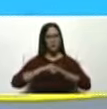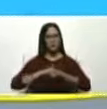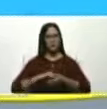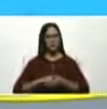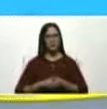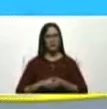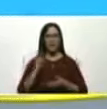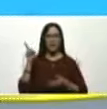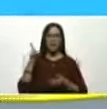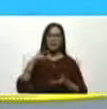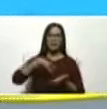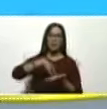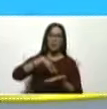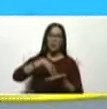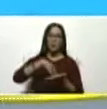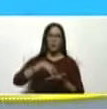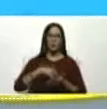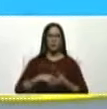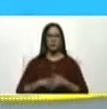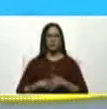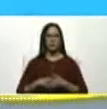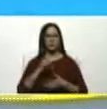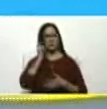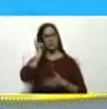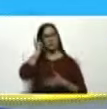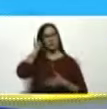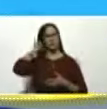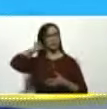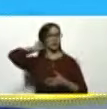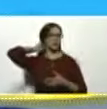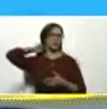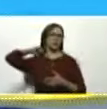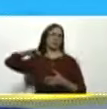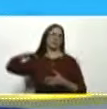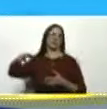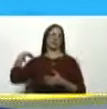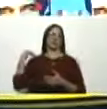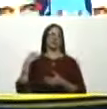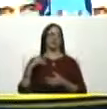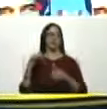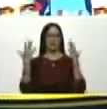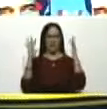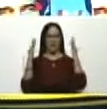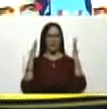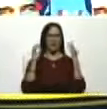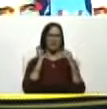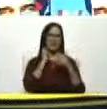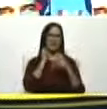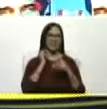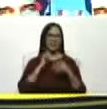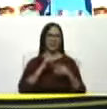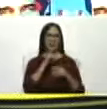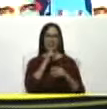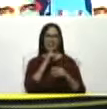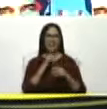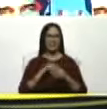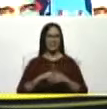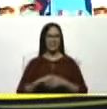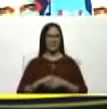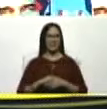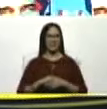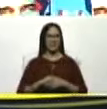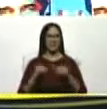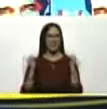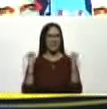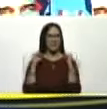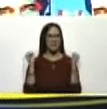allá en Carabobo, La Cava. Un aplauso a La Cava, vale, que está por aquí calladito, pasando